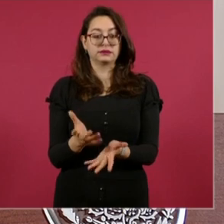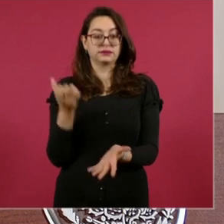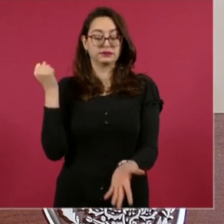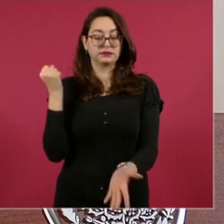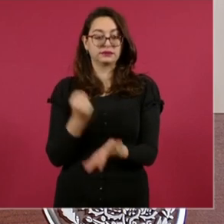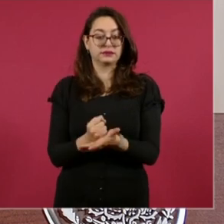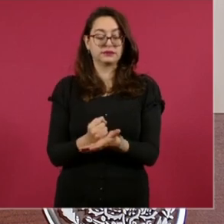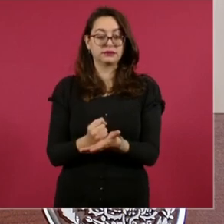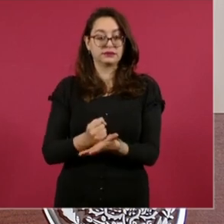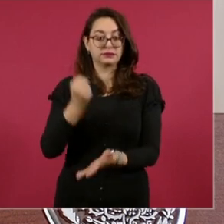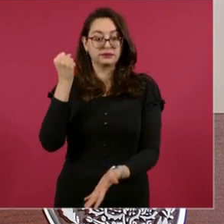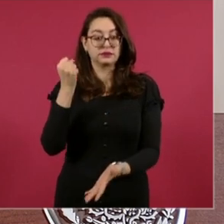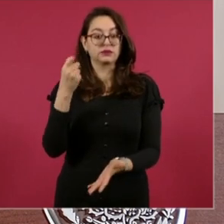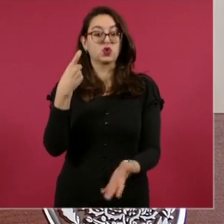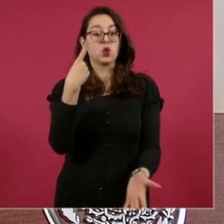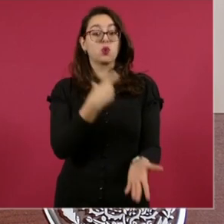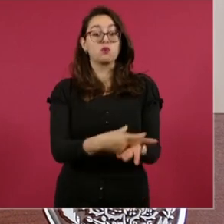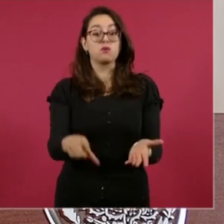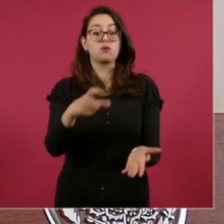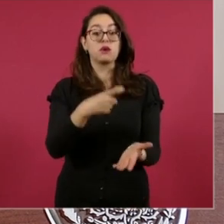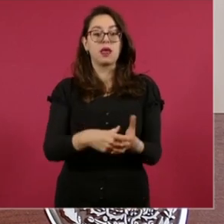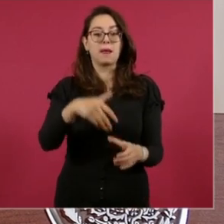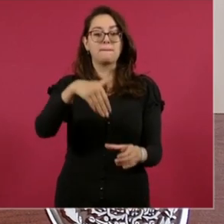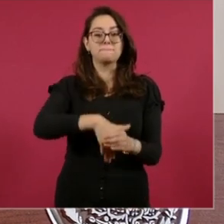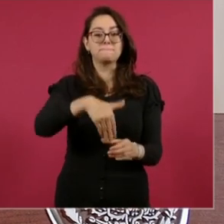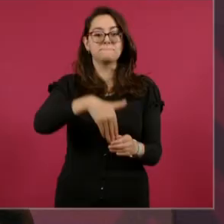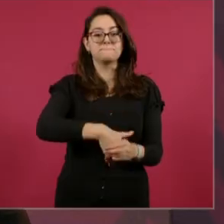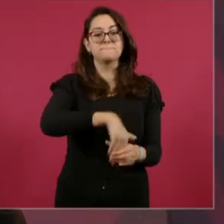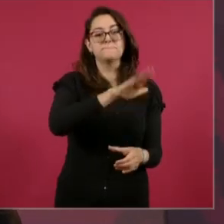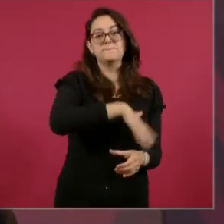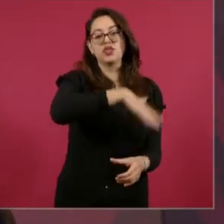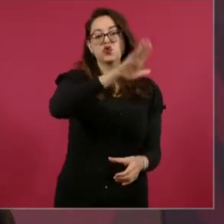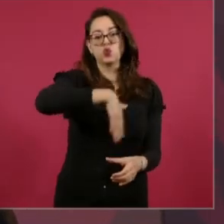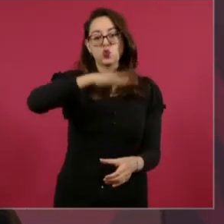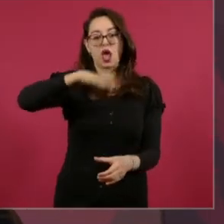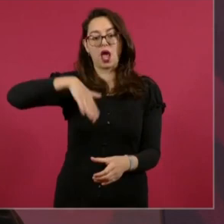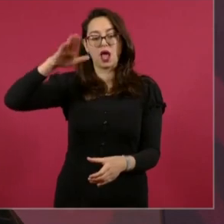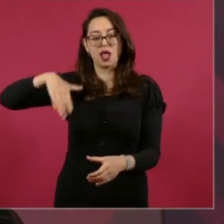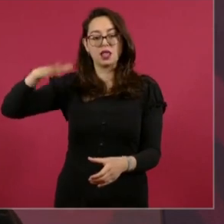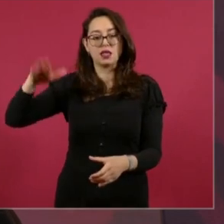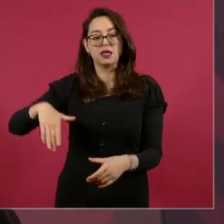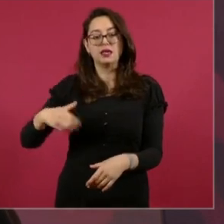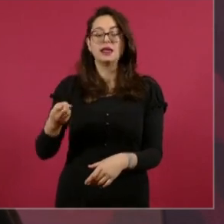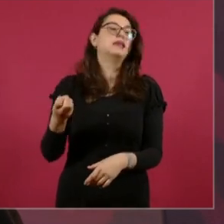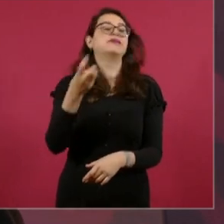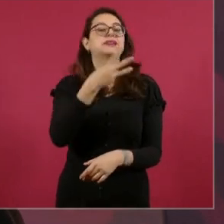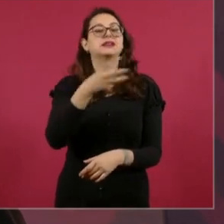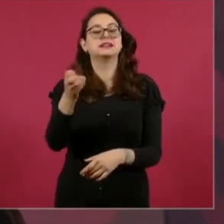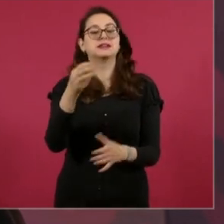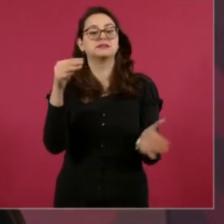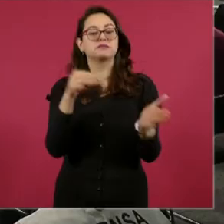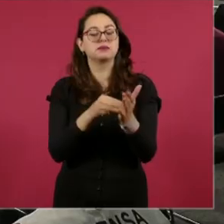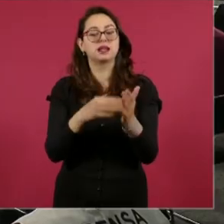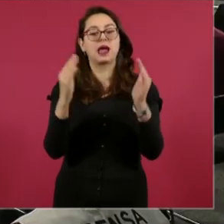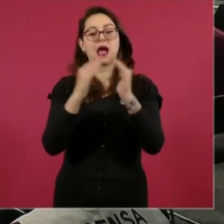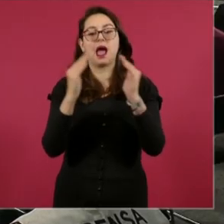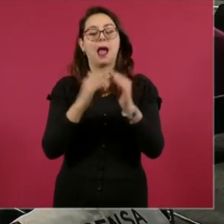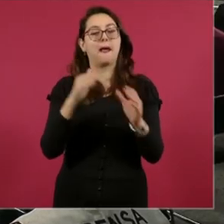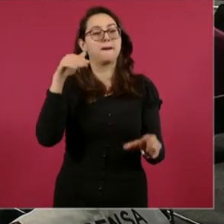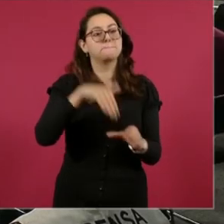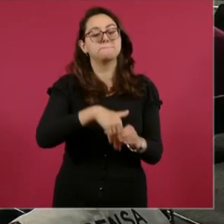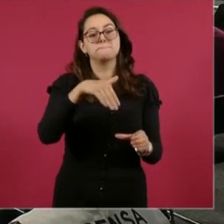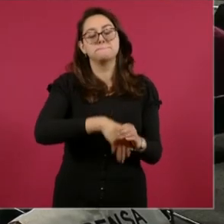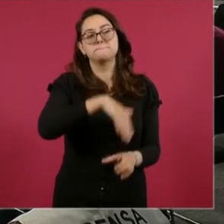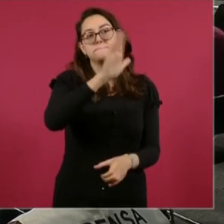la adquisición de pintura. Vamos a pintar las 300 mil casas. Y